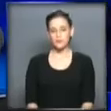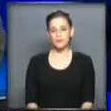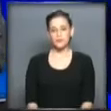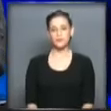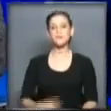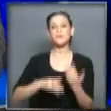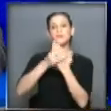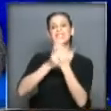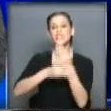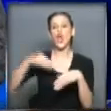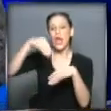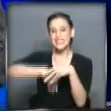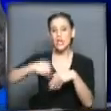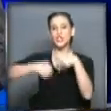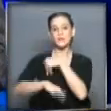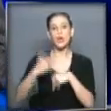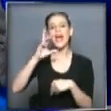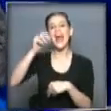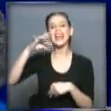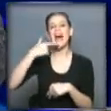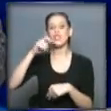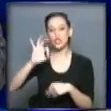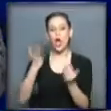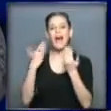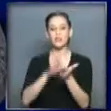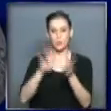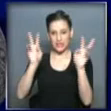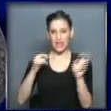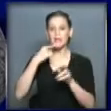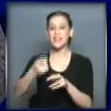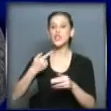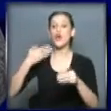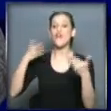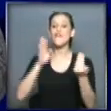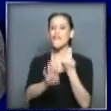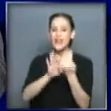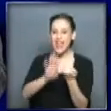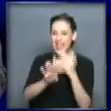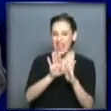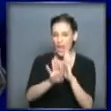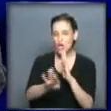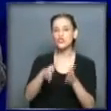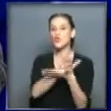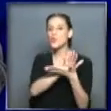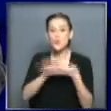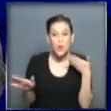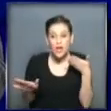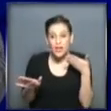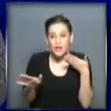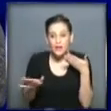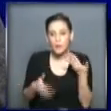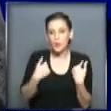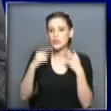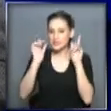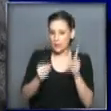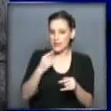El ministro de Interior y Transporte, Florencio Randazzo, habló sobre este tema. Dijo que los frenos de la formación eran nuevos.